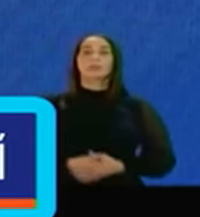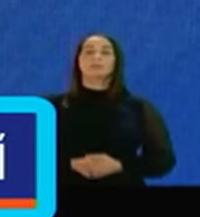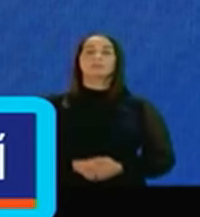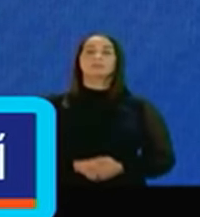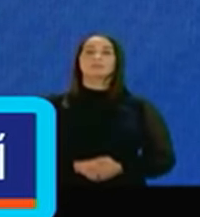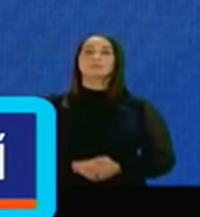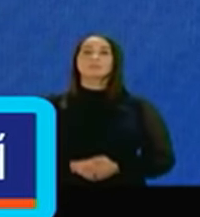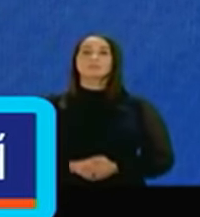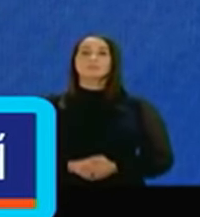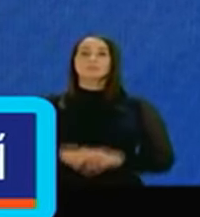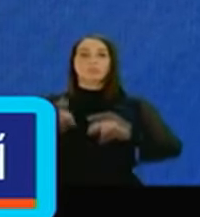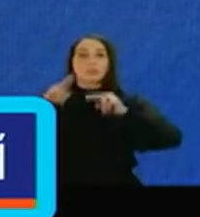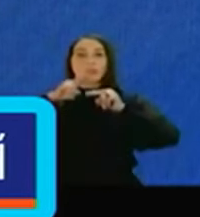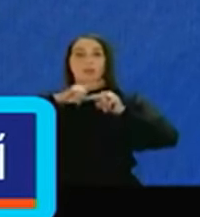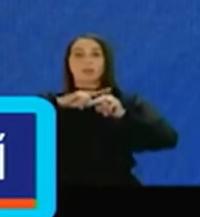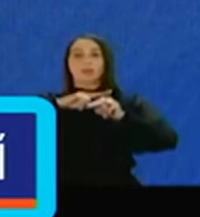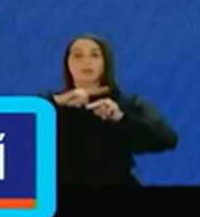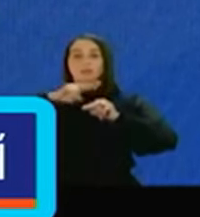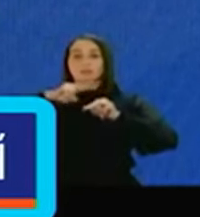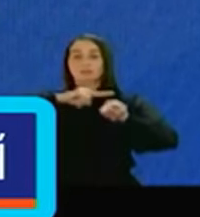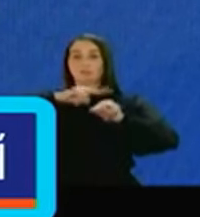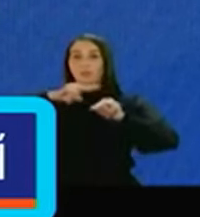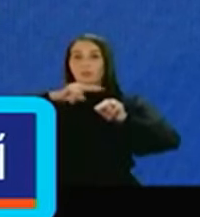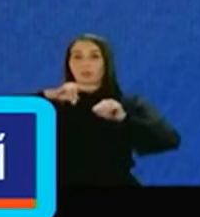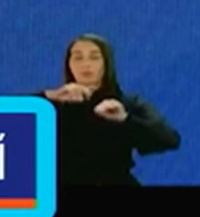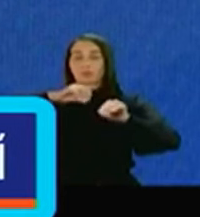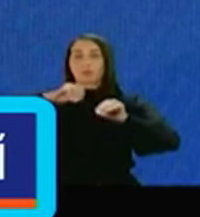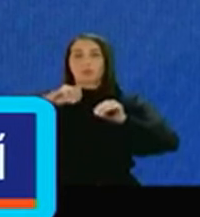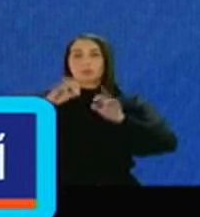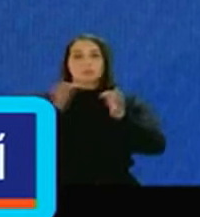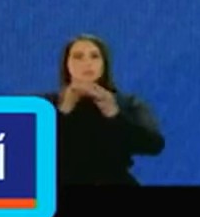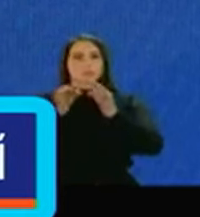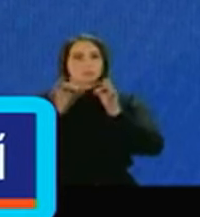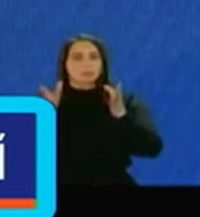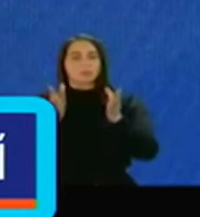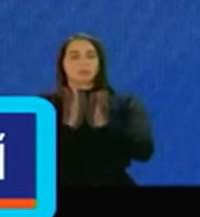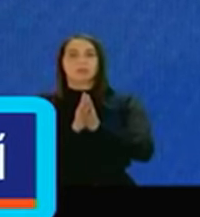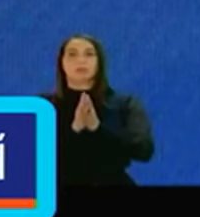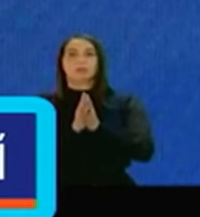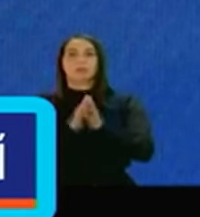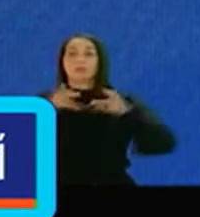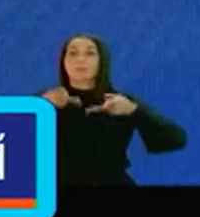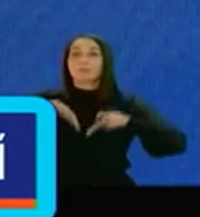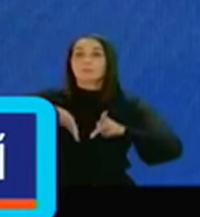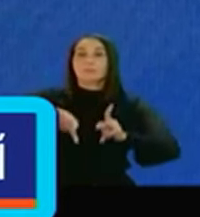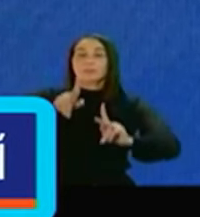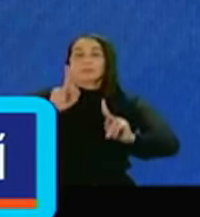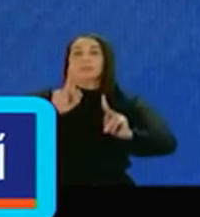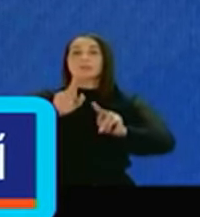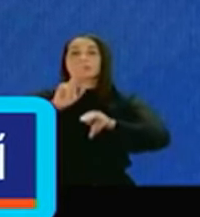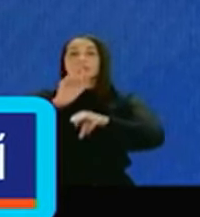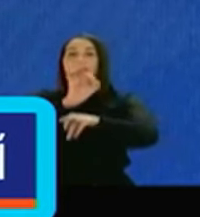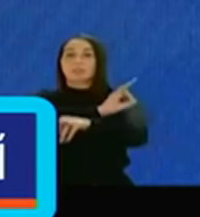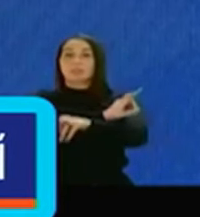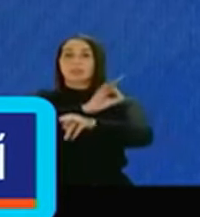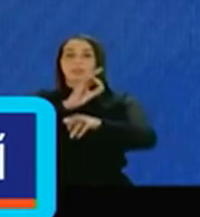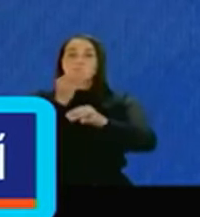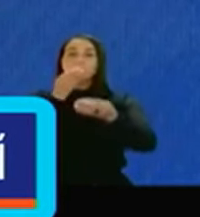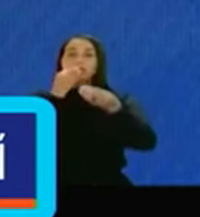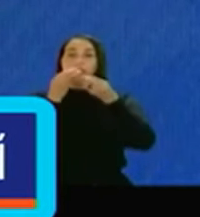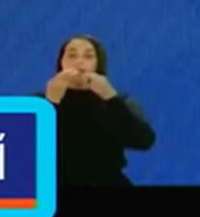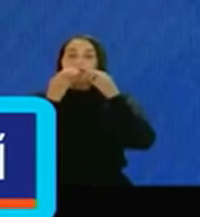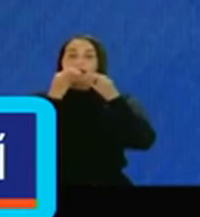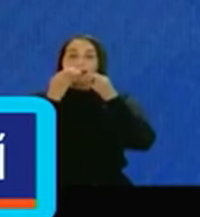pues se ha dicho que mayormente se le paga a los inmigrantes porque son quienes aceptan el bajo salario que se da